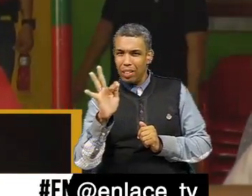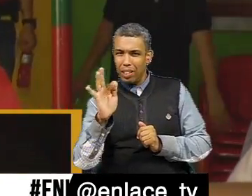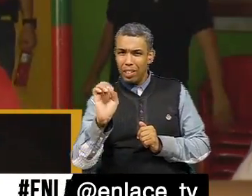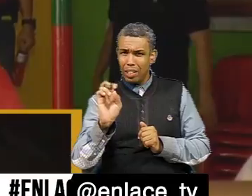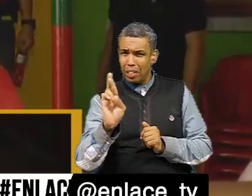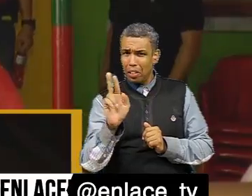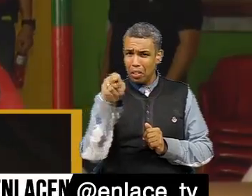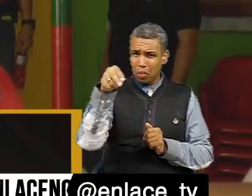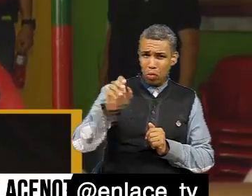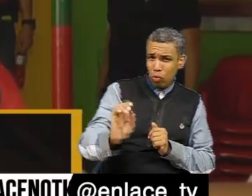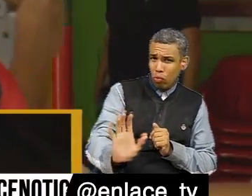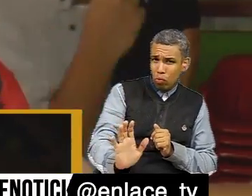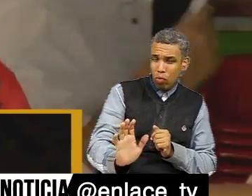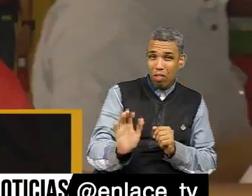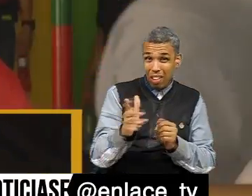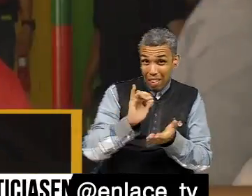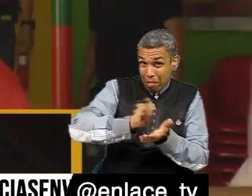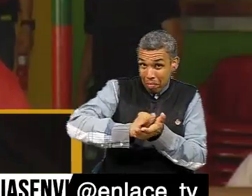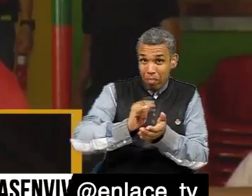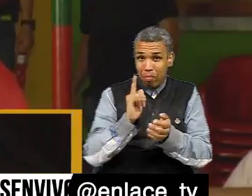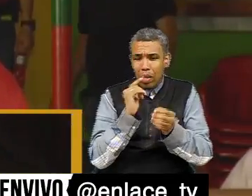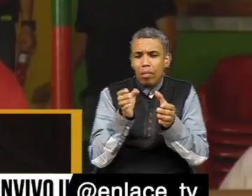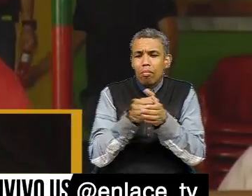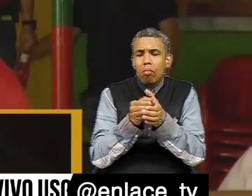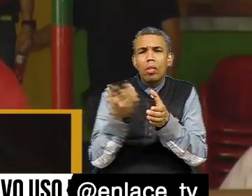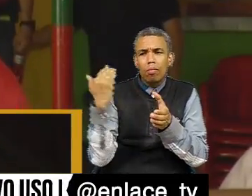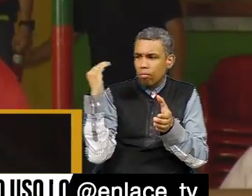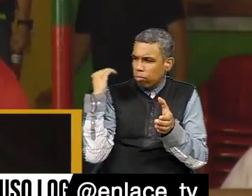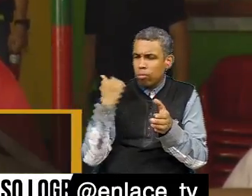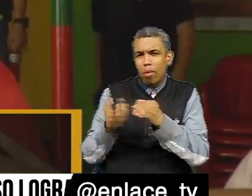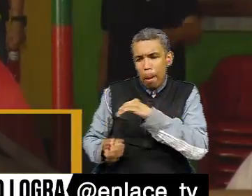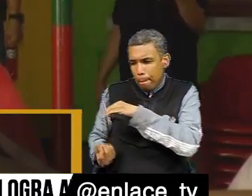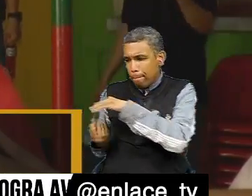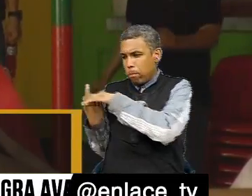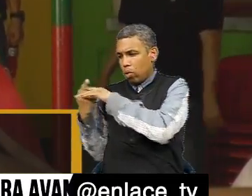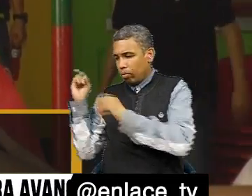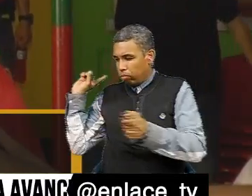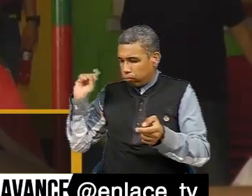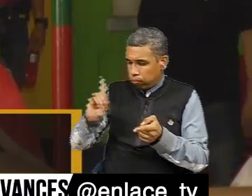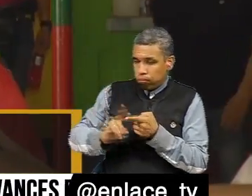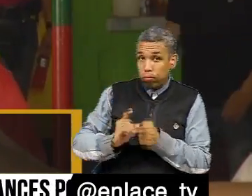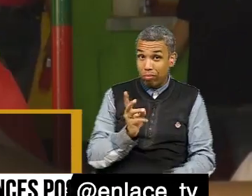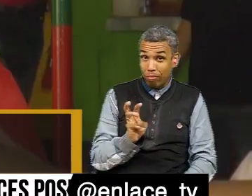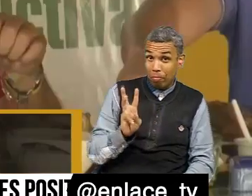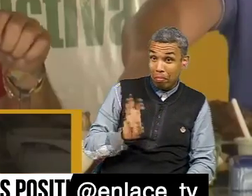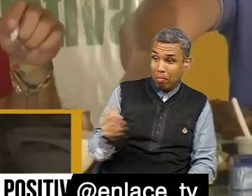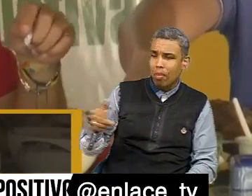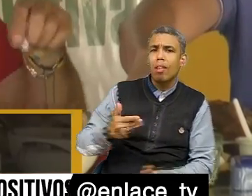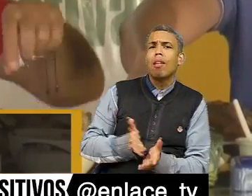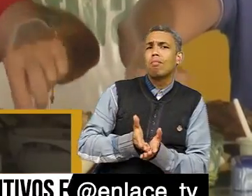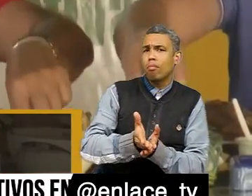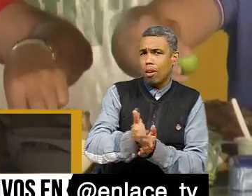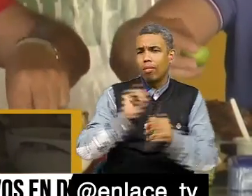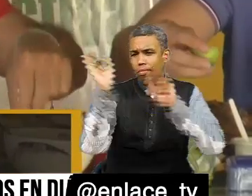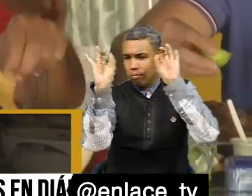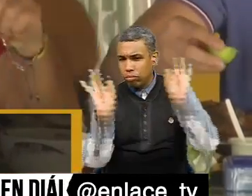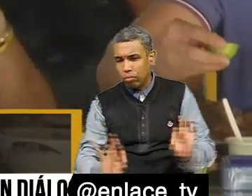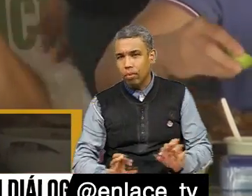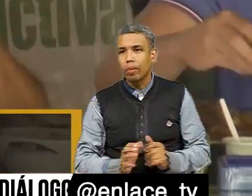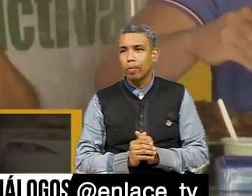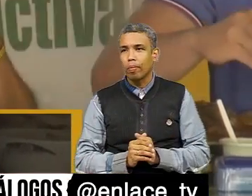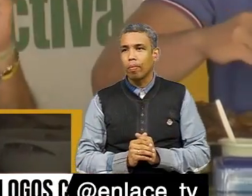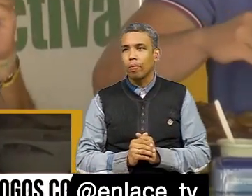una fundación que en los últimos 18 años ha venido desarrollando esta actividad, esta festividad. El alcalde y su familia